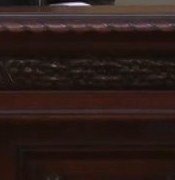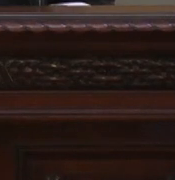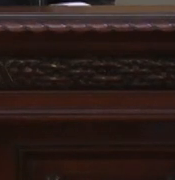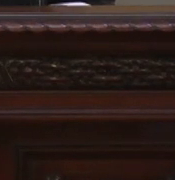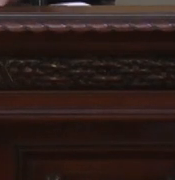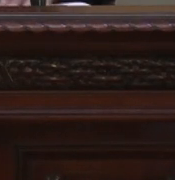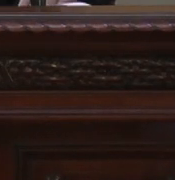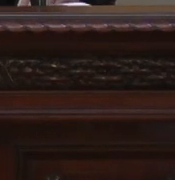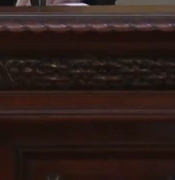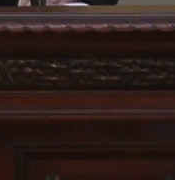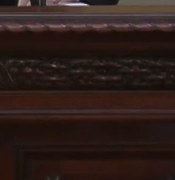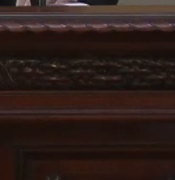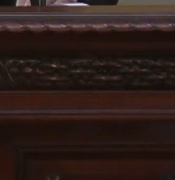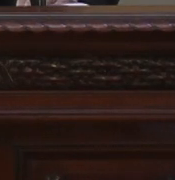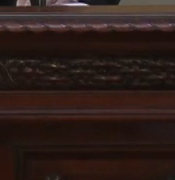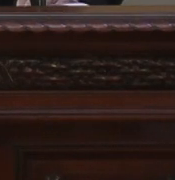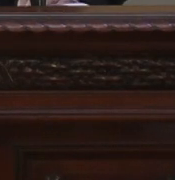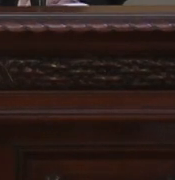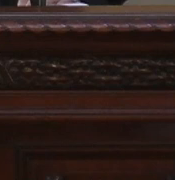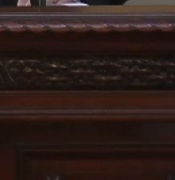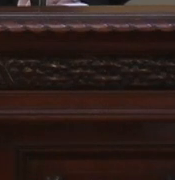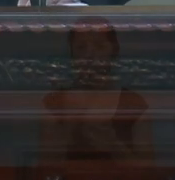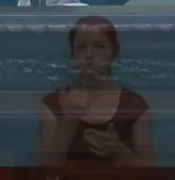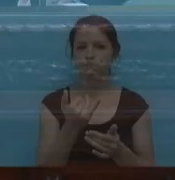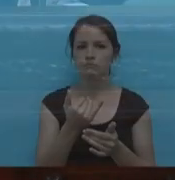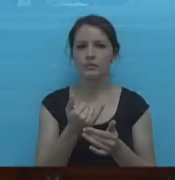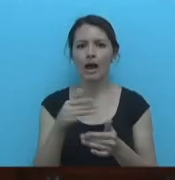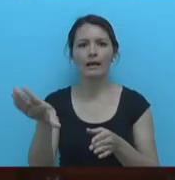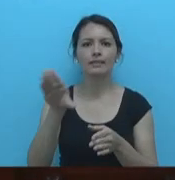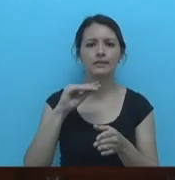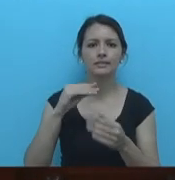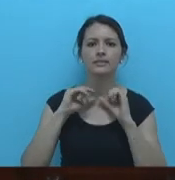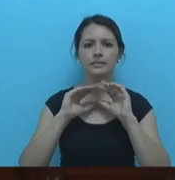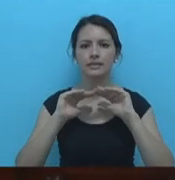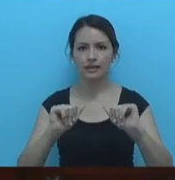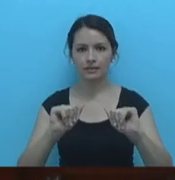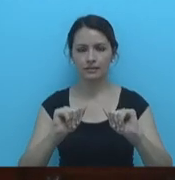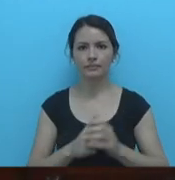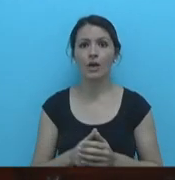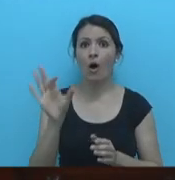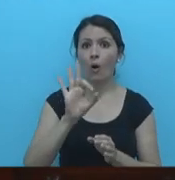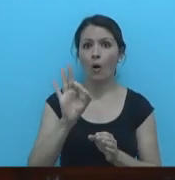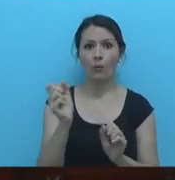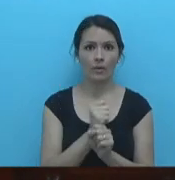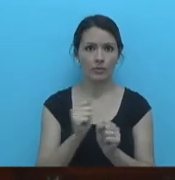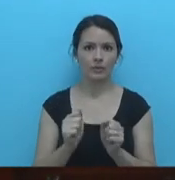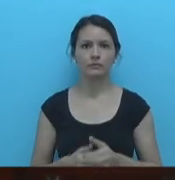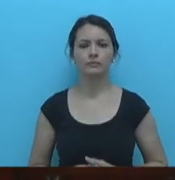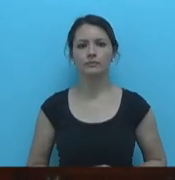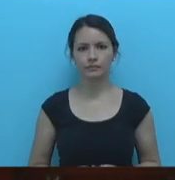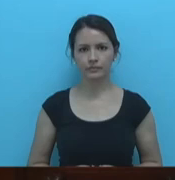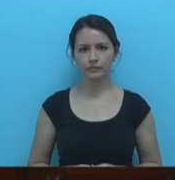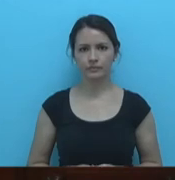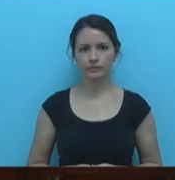presente. Si los señores diputados tienen alguna observación que formular, por secretaría se tomará nota, caso contrario, se